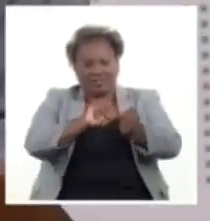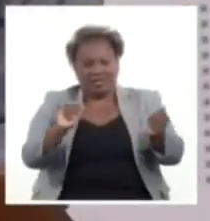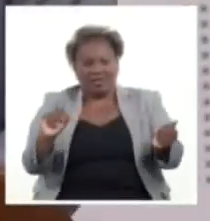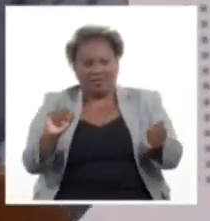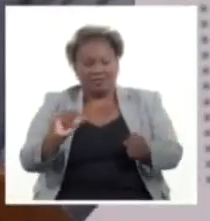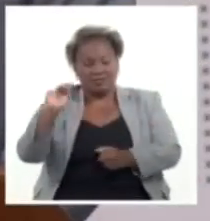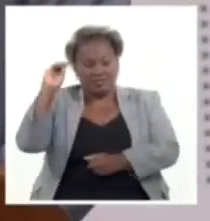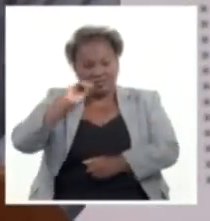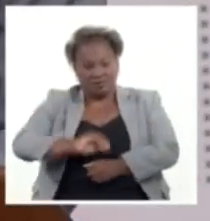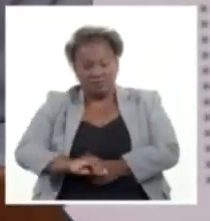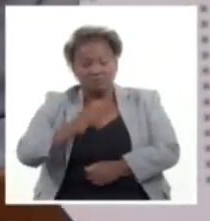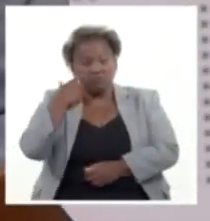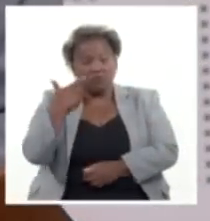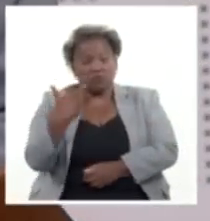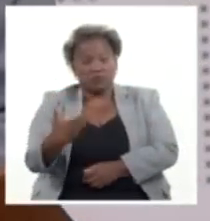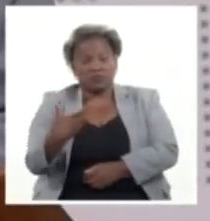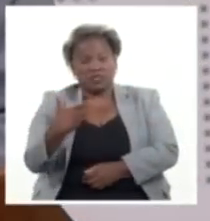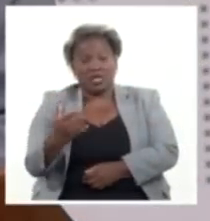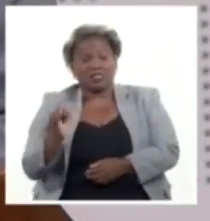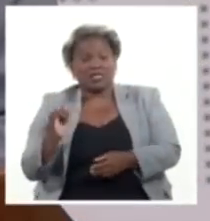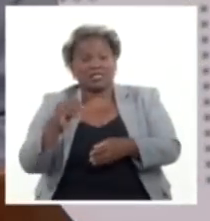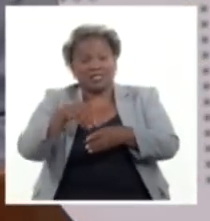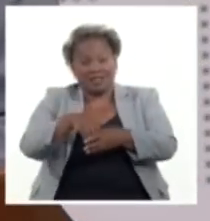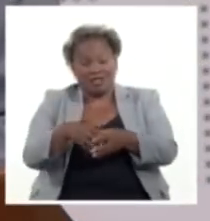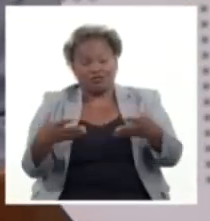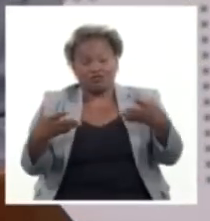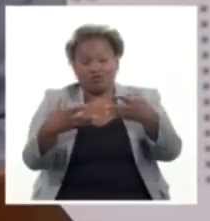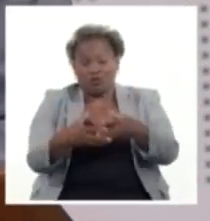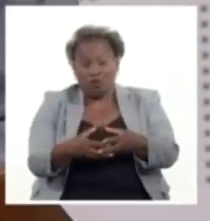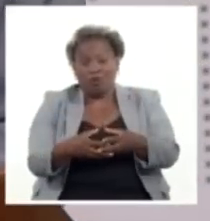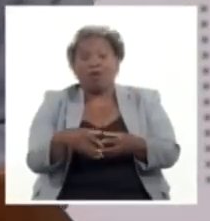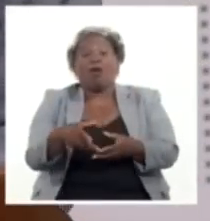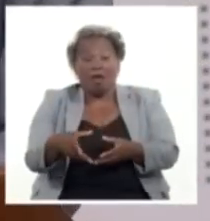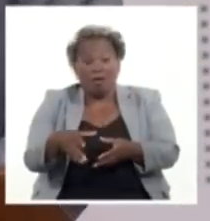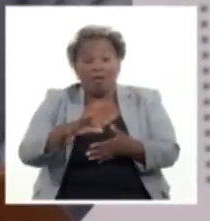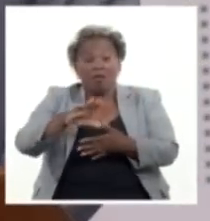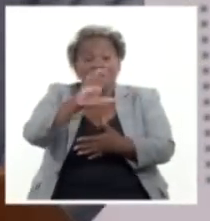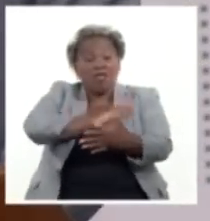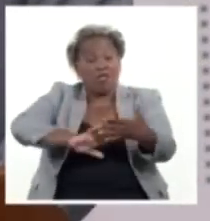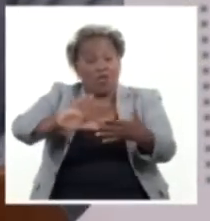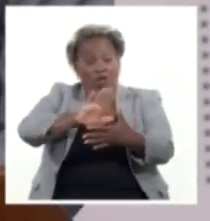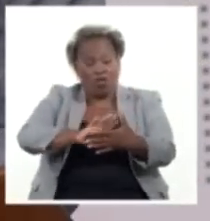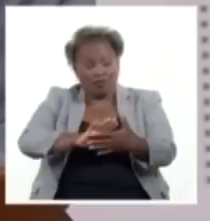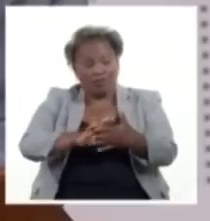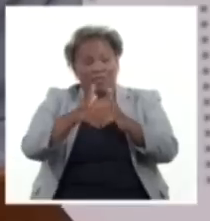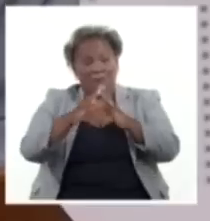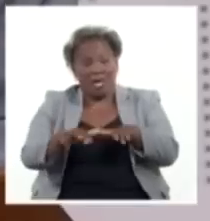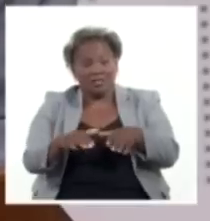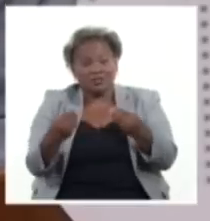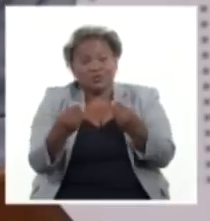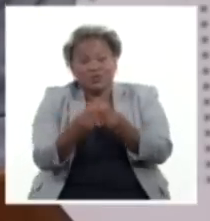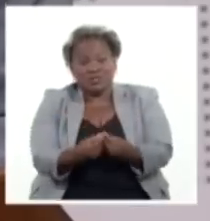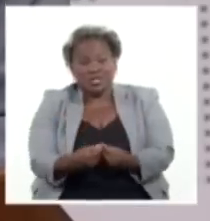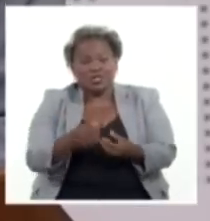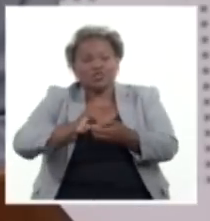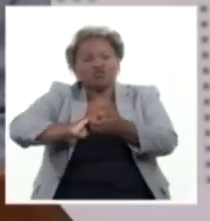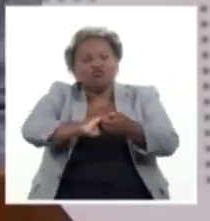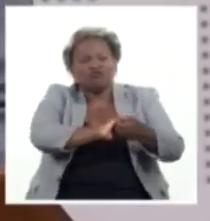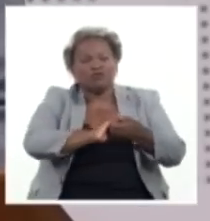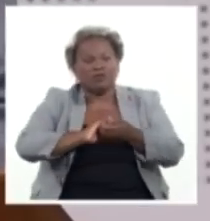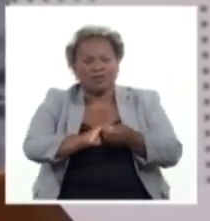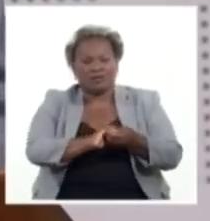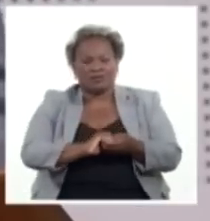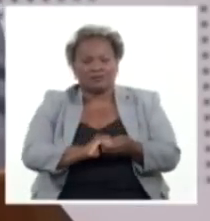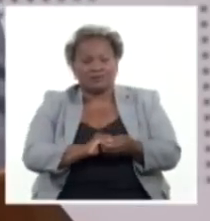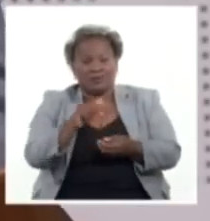convencidos de la importancia de la integración y la defensa de una región de paz unida y solidaria. Suceden